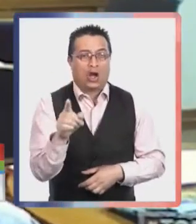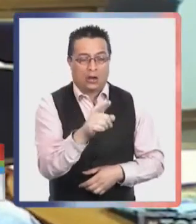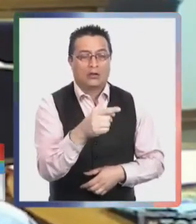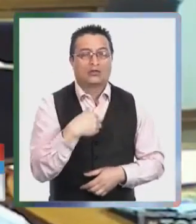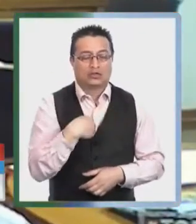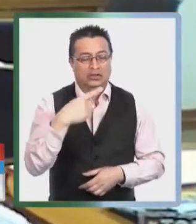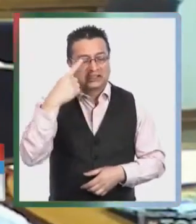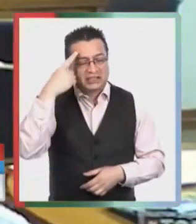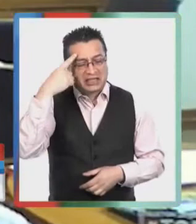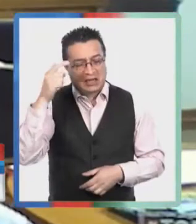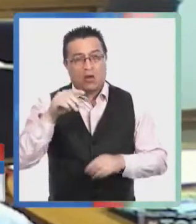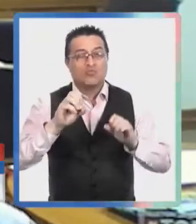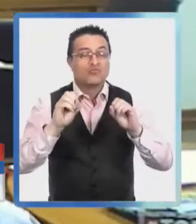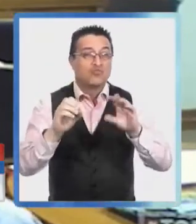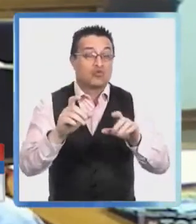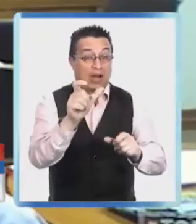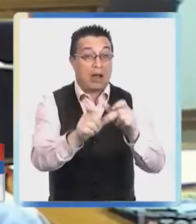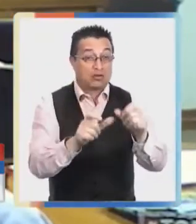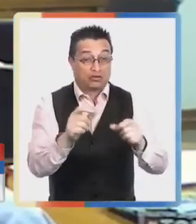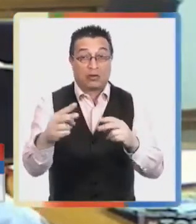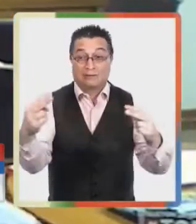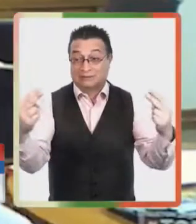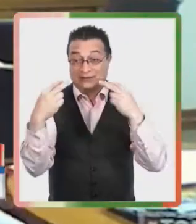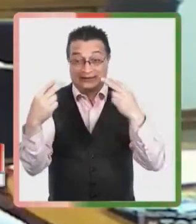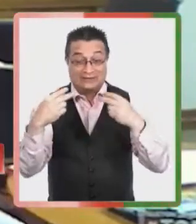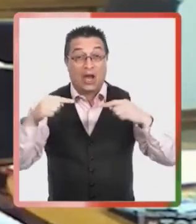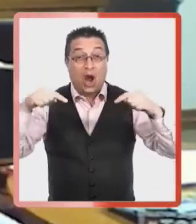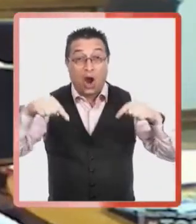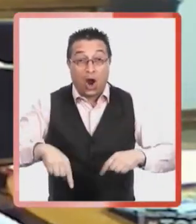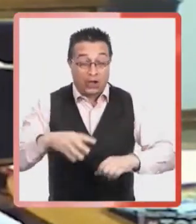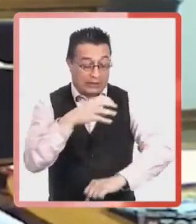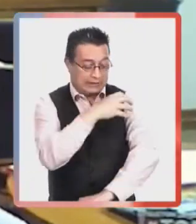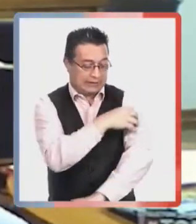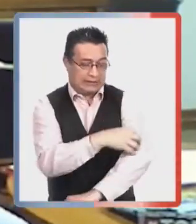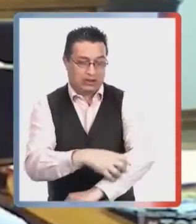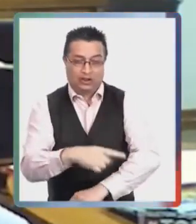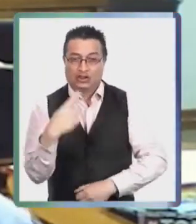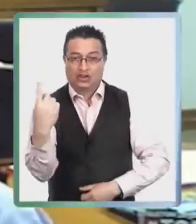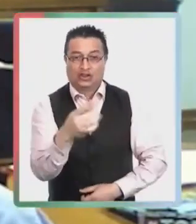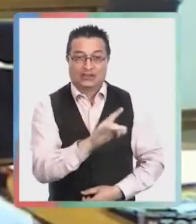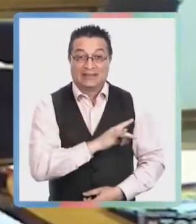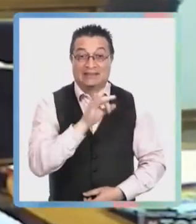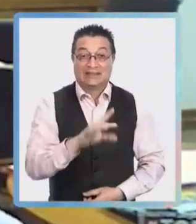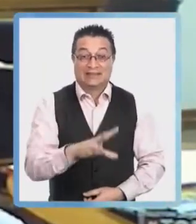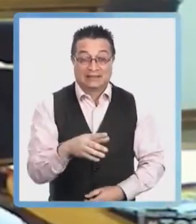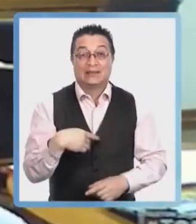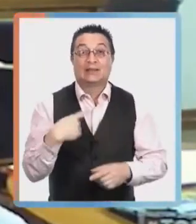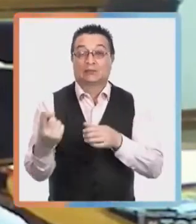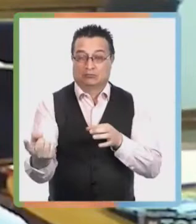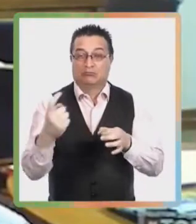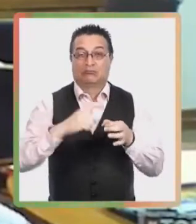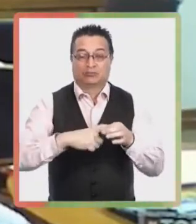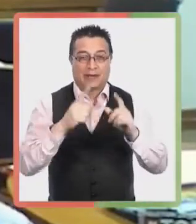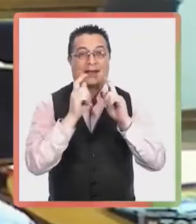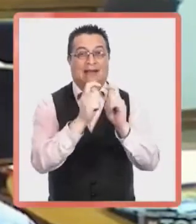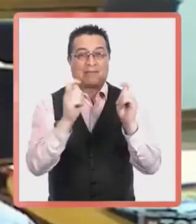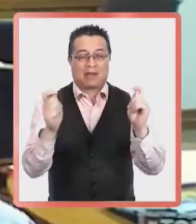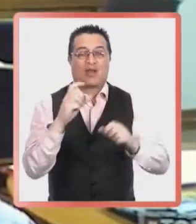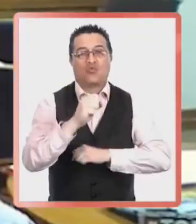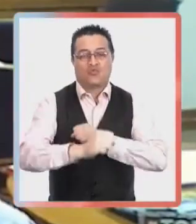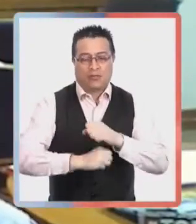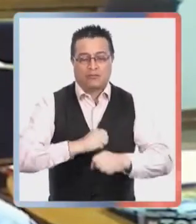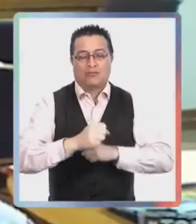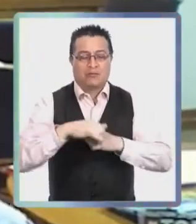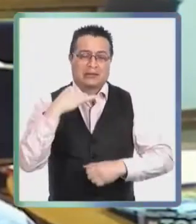que quizá muchas personas que nos están viendo hoy de tantas regiones de todo el país que se suman a nuestra